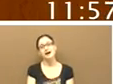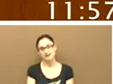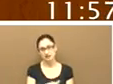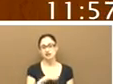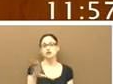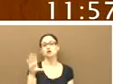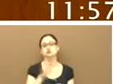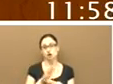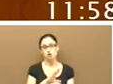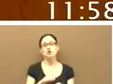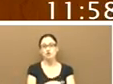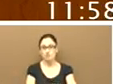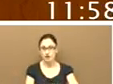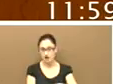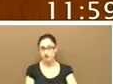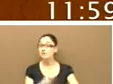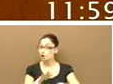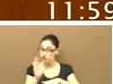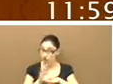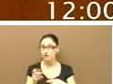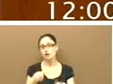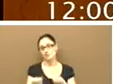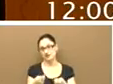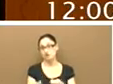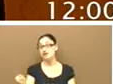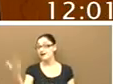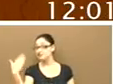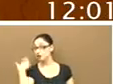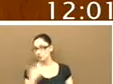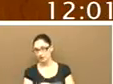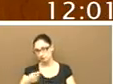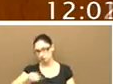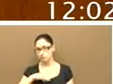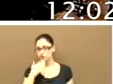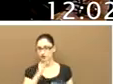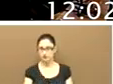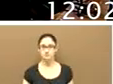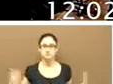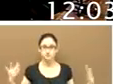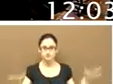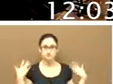consejo de gobierno del consejo de comercio de cuando ustedes gobernaban nada más gracias